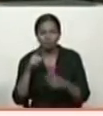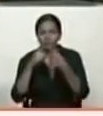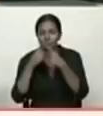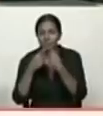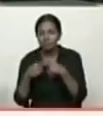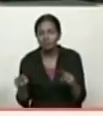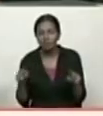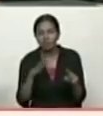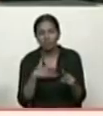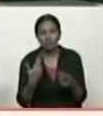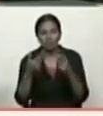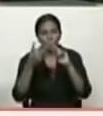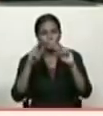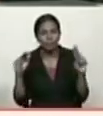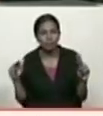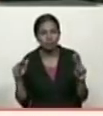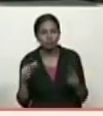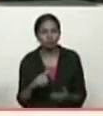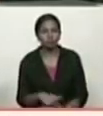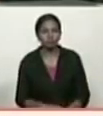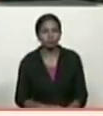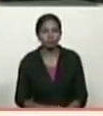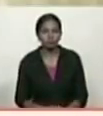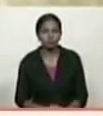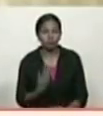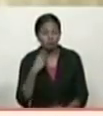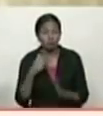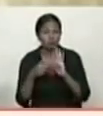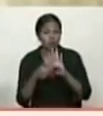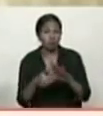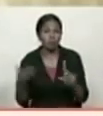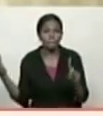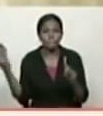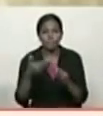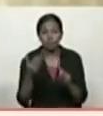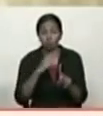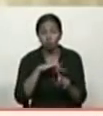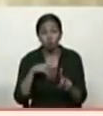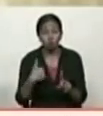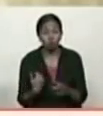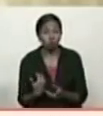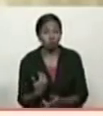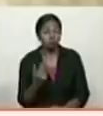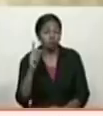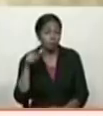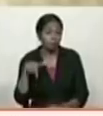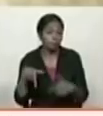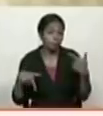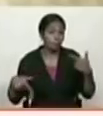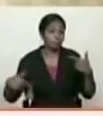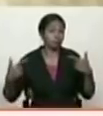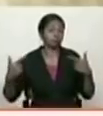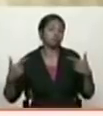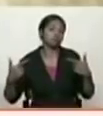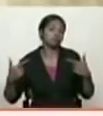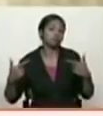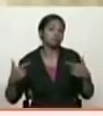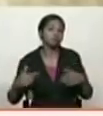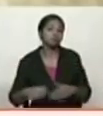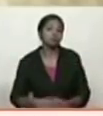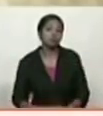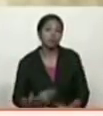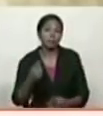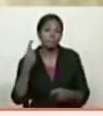de la paz, por supuesto. Ante una agresión siempre estaremos prestos y dispuestos a la defensa.